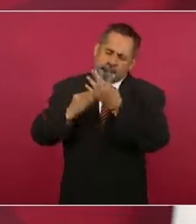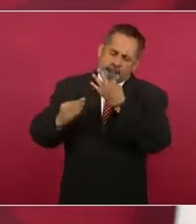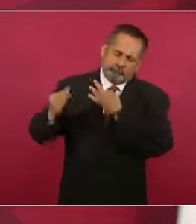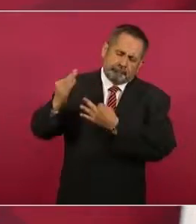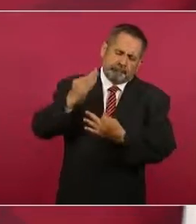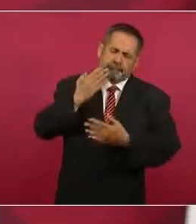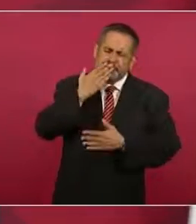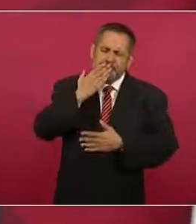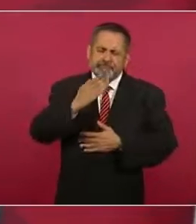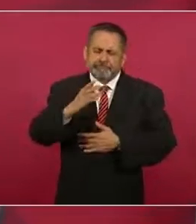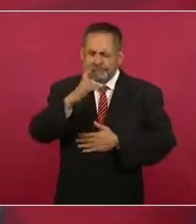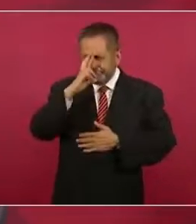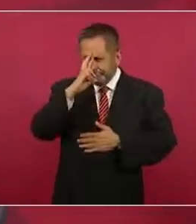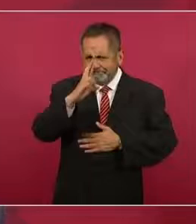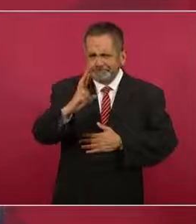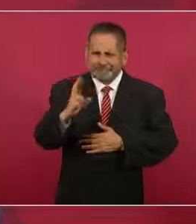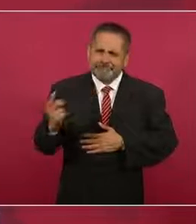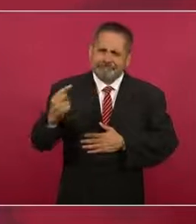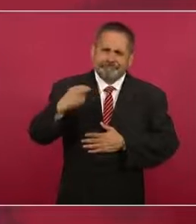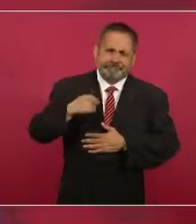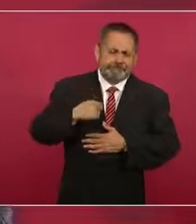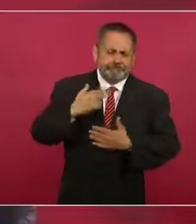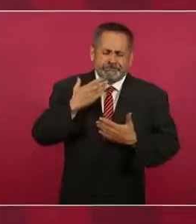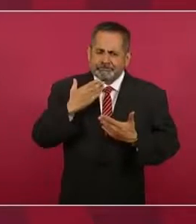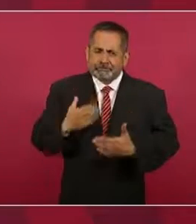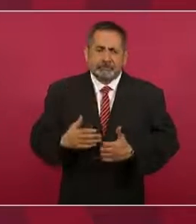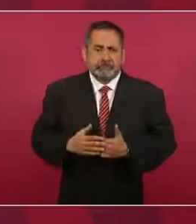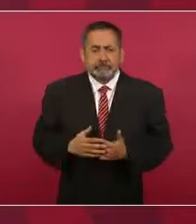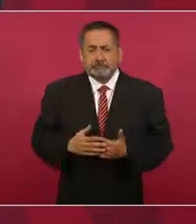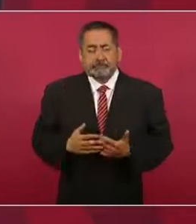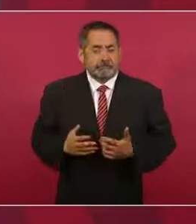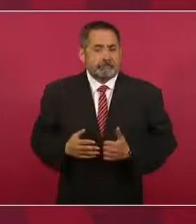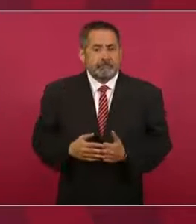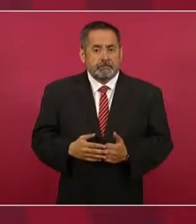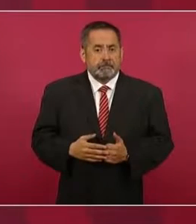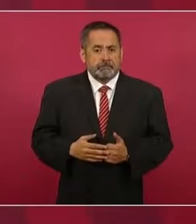respetuoso, diría,